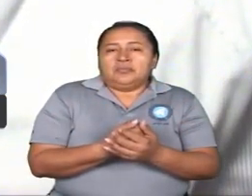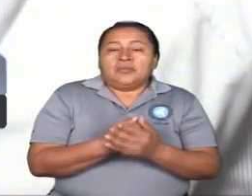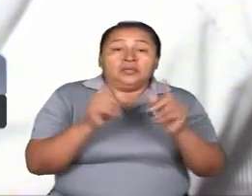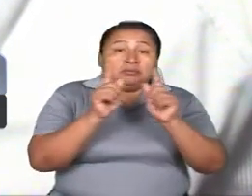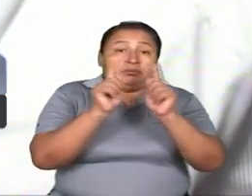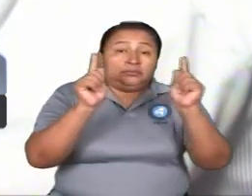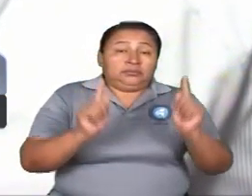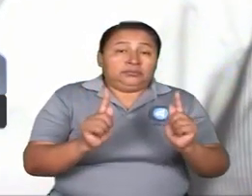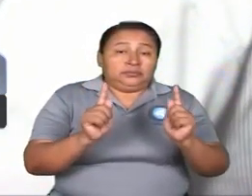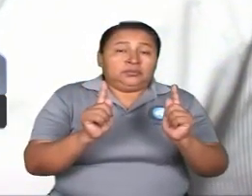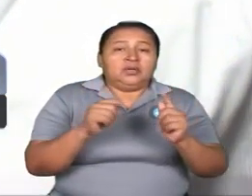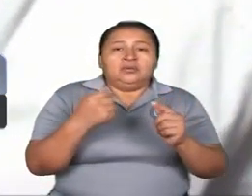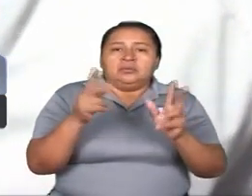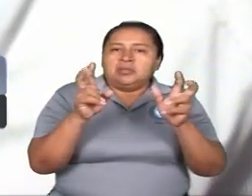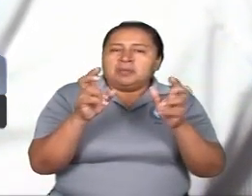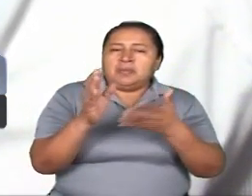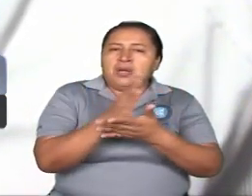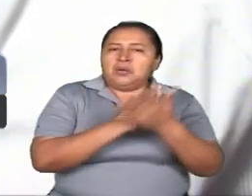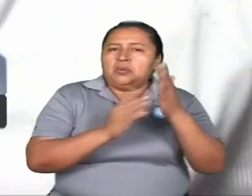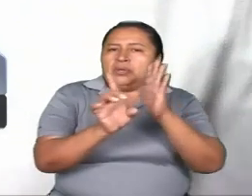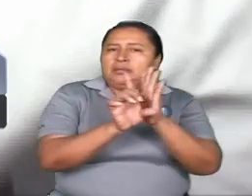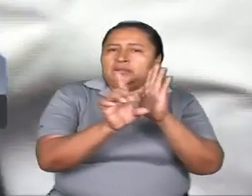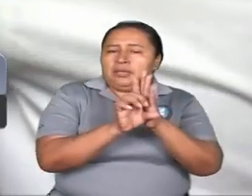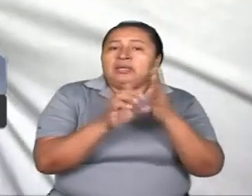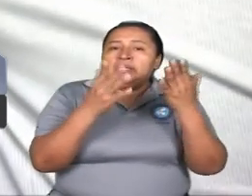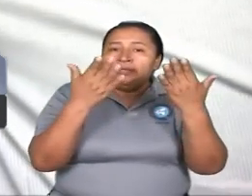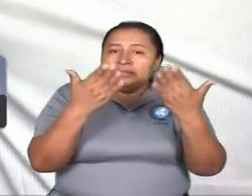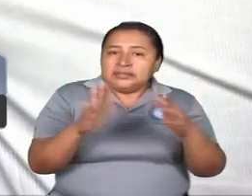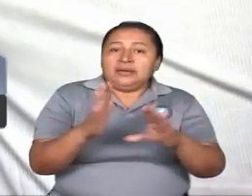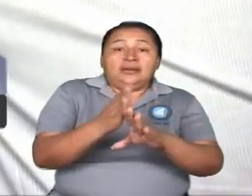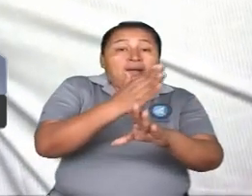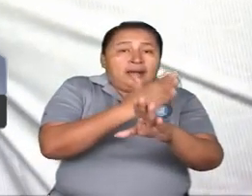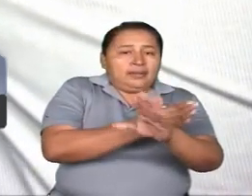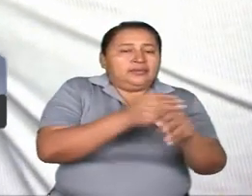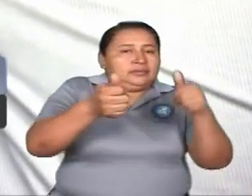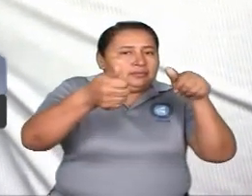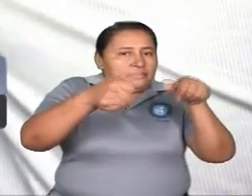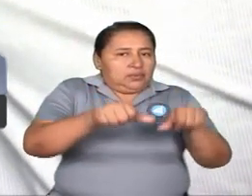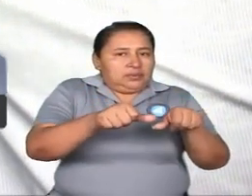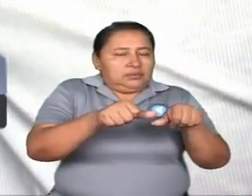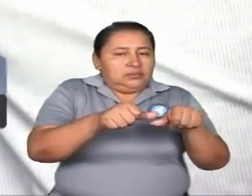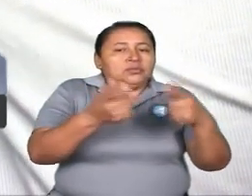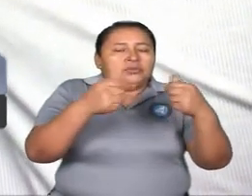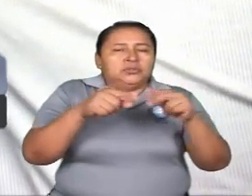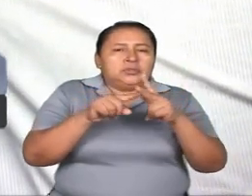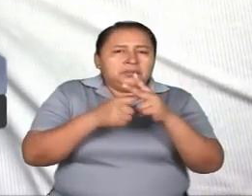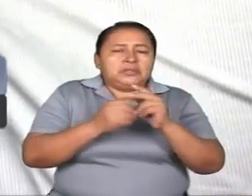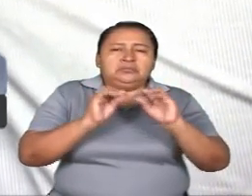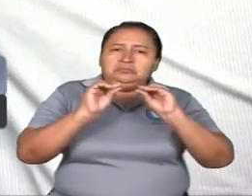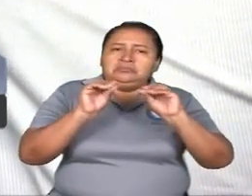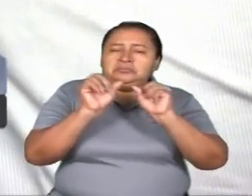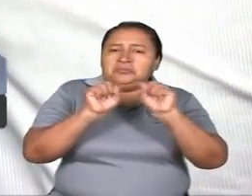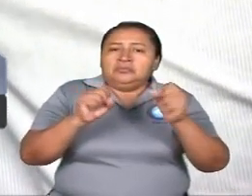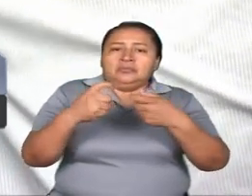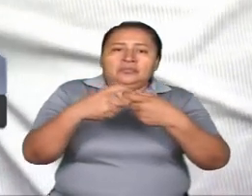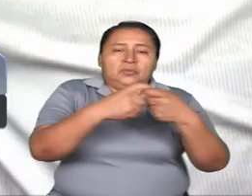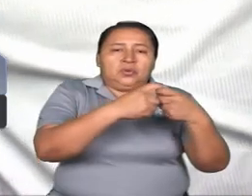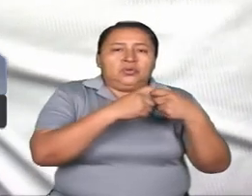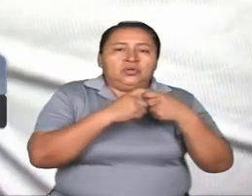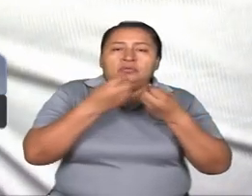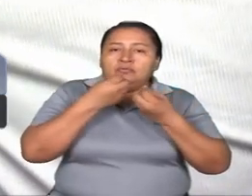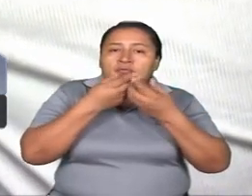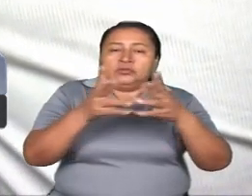talleres sobre algunas leyes que ya habían sido aprobadas, ¿verdad? Esto en coordinación, exacto, divulgación